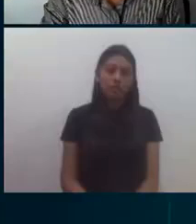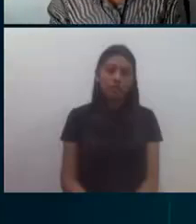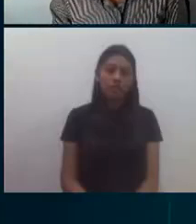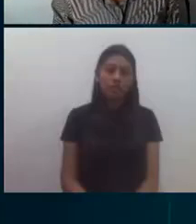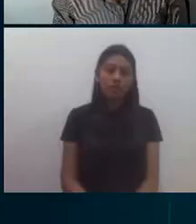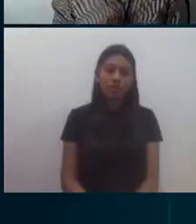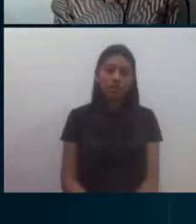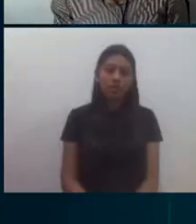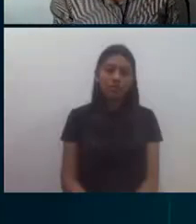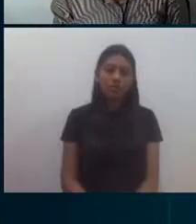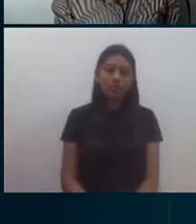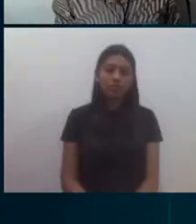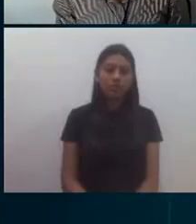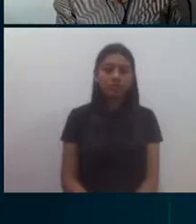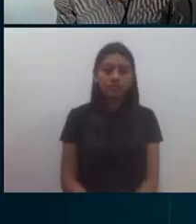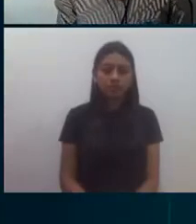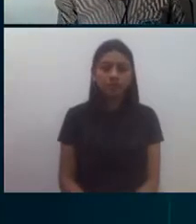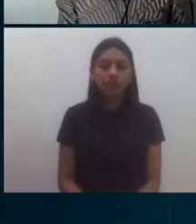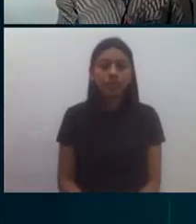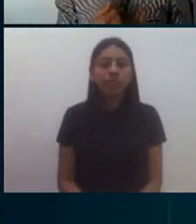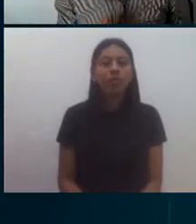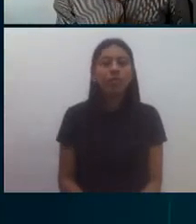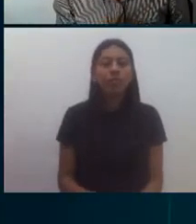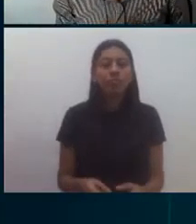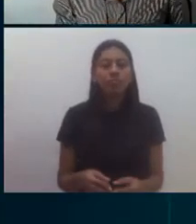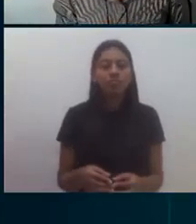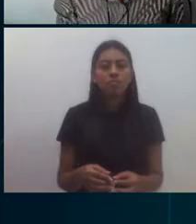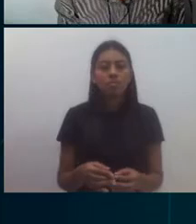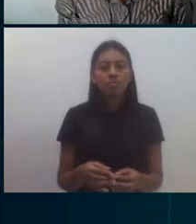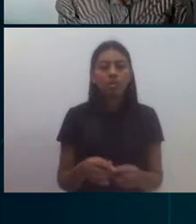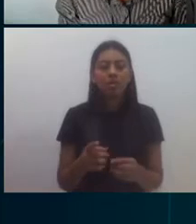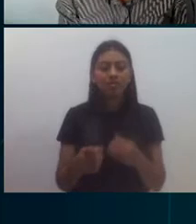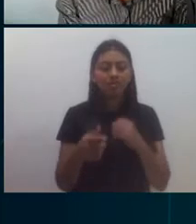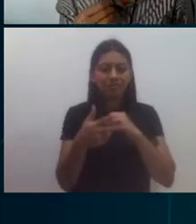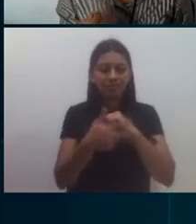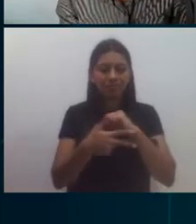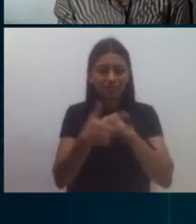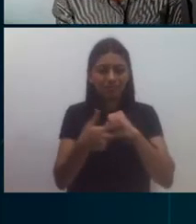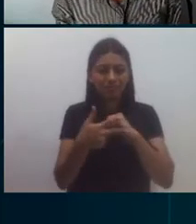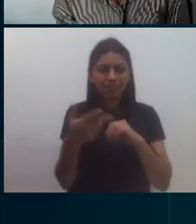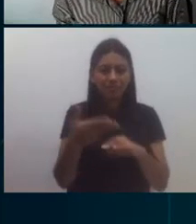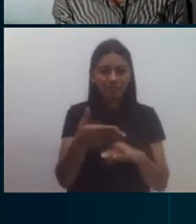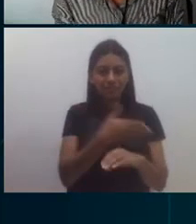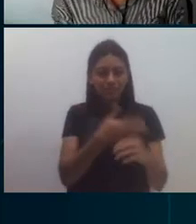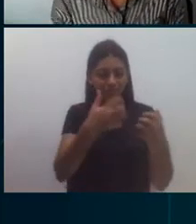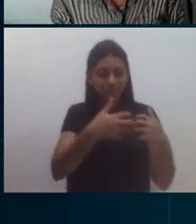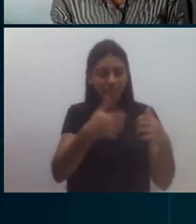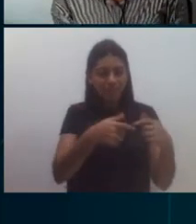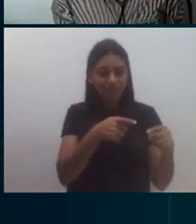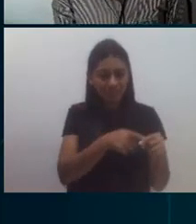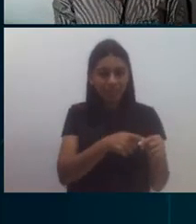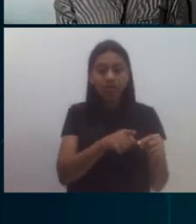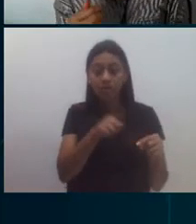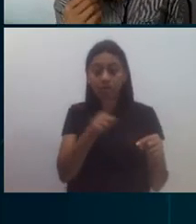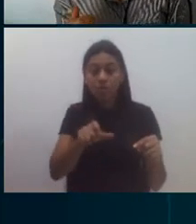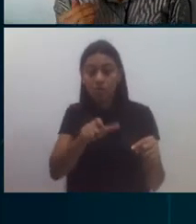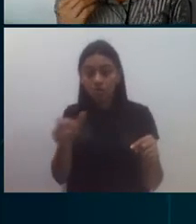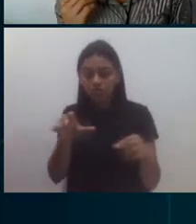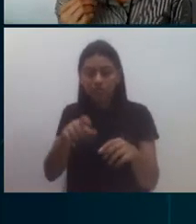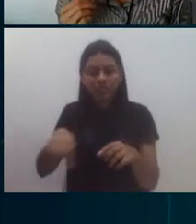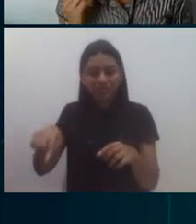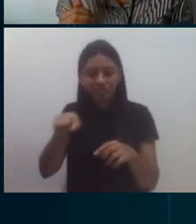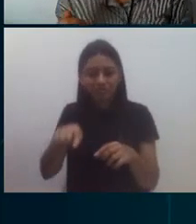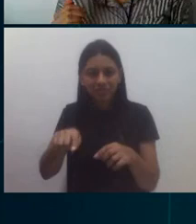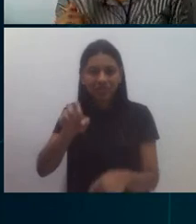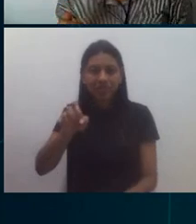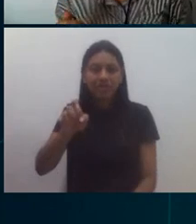podía llegar a los mismos rendimientos de biodiesel que se llegaron con el hexano, ¿cierto? Igualando